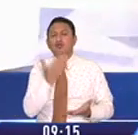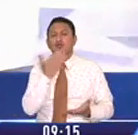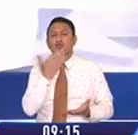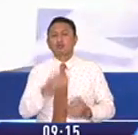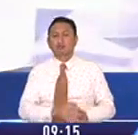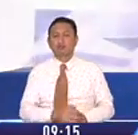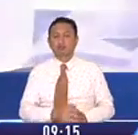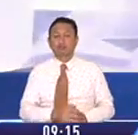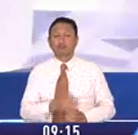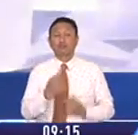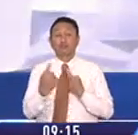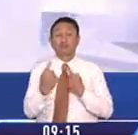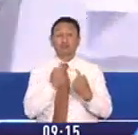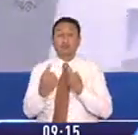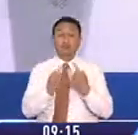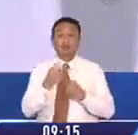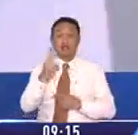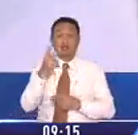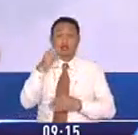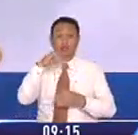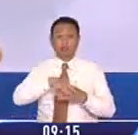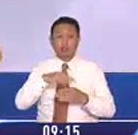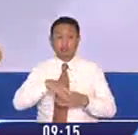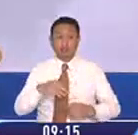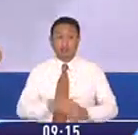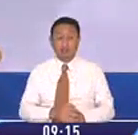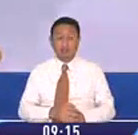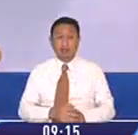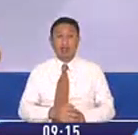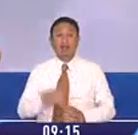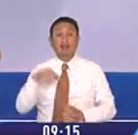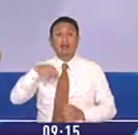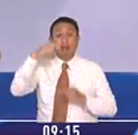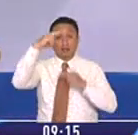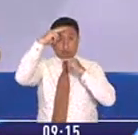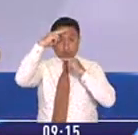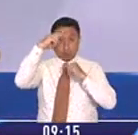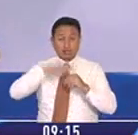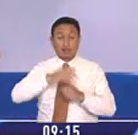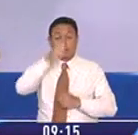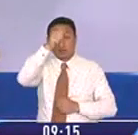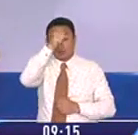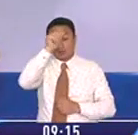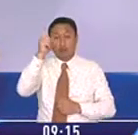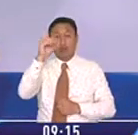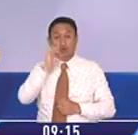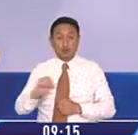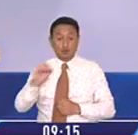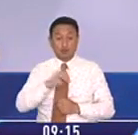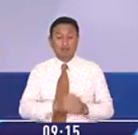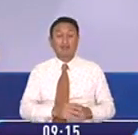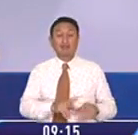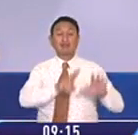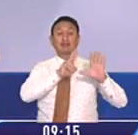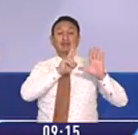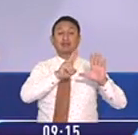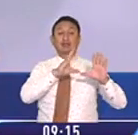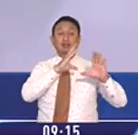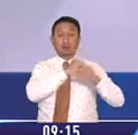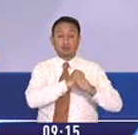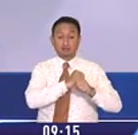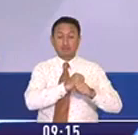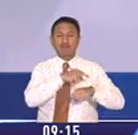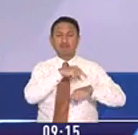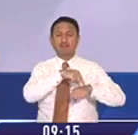El debate presidencial de la segunda vuelta electoral se transmitirá en cadena nacional este domingo 1 de octubre a las 19 horas y tendrá